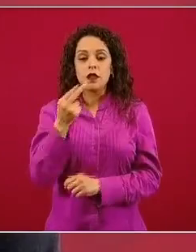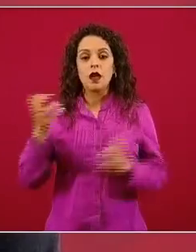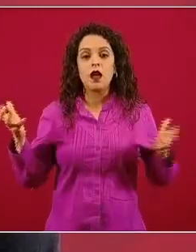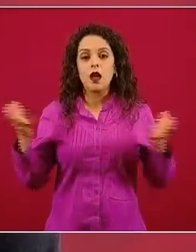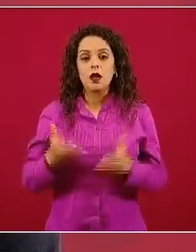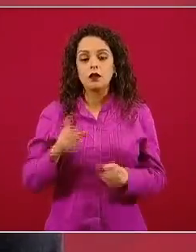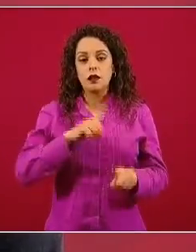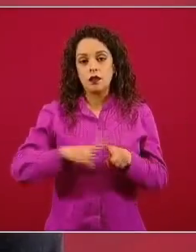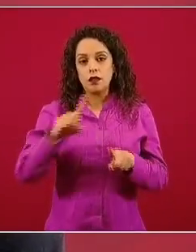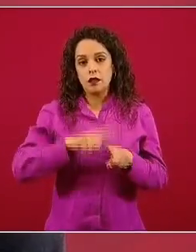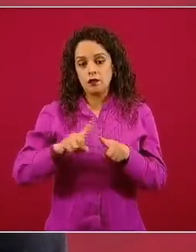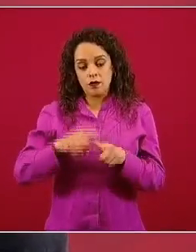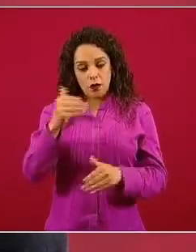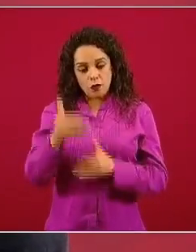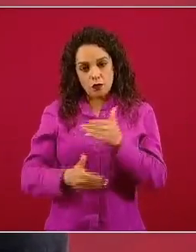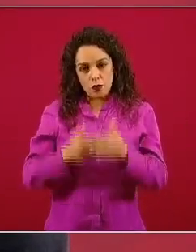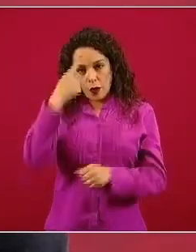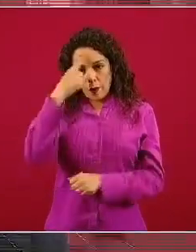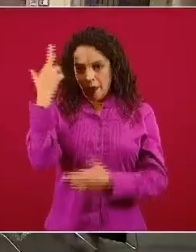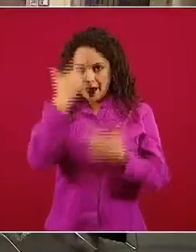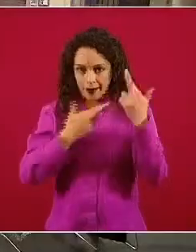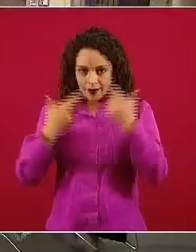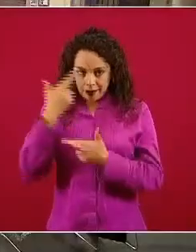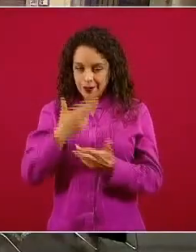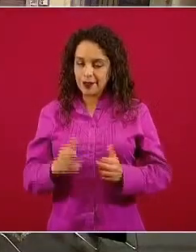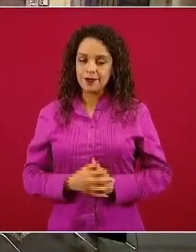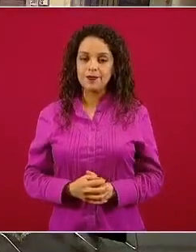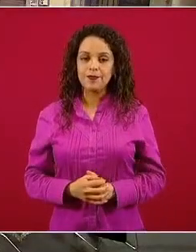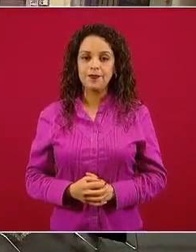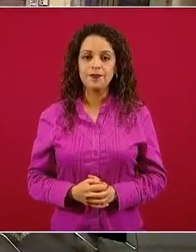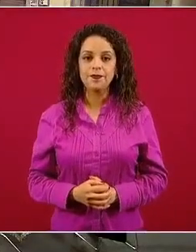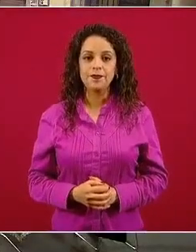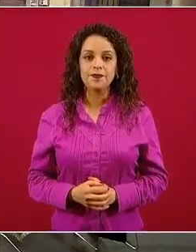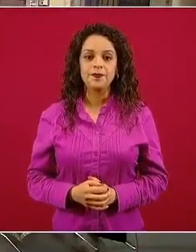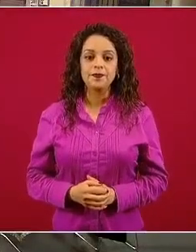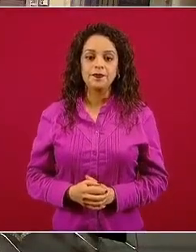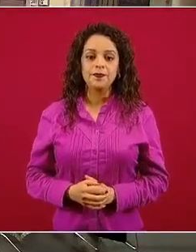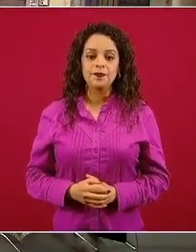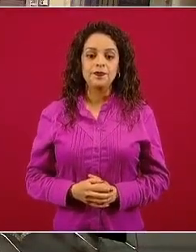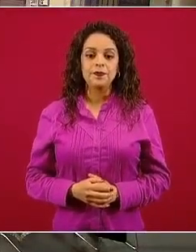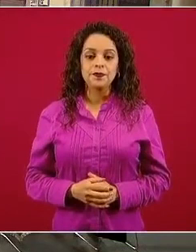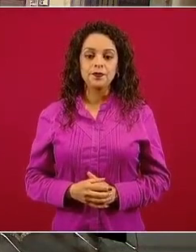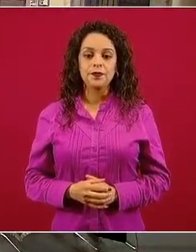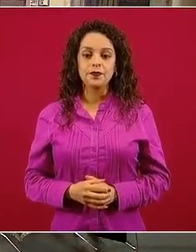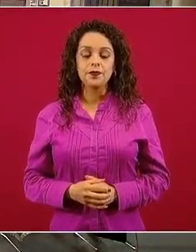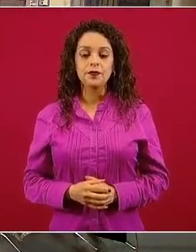estos procedimientos, ¿no? Como tal. Por favor.